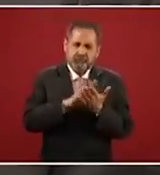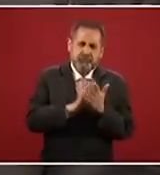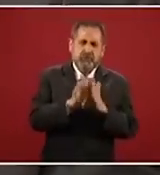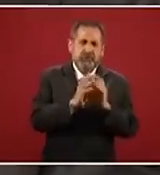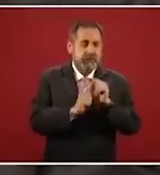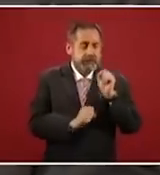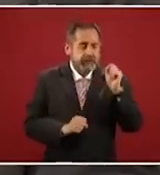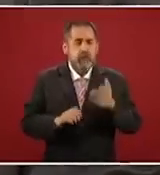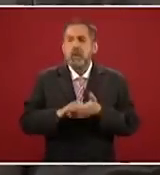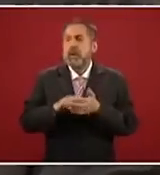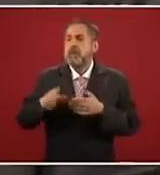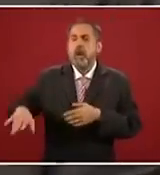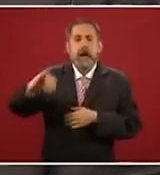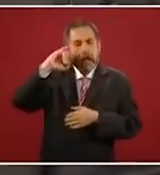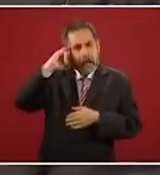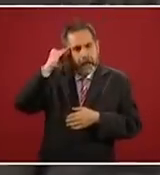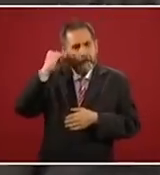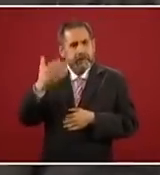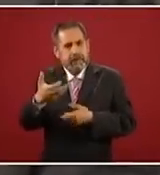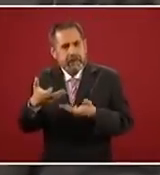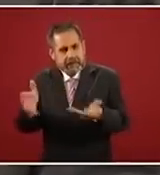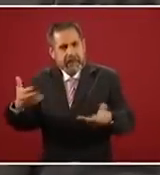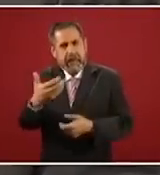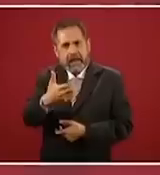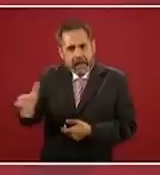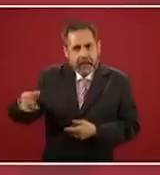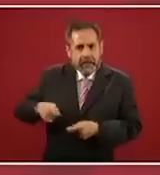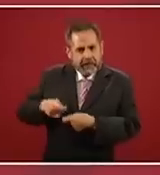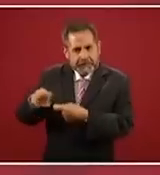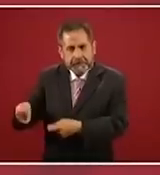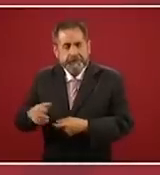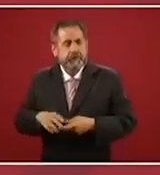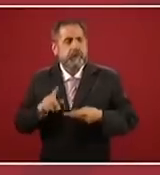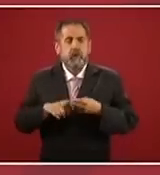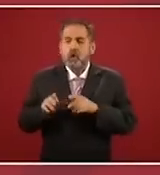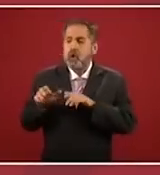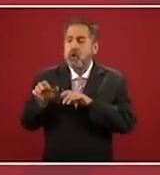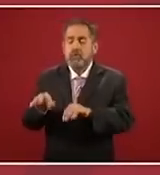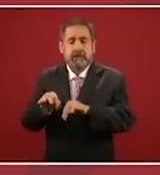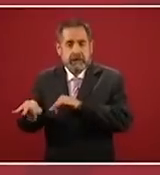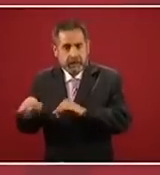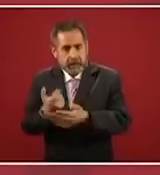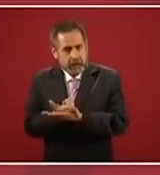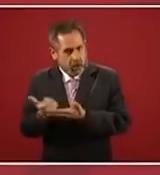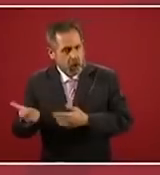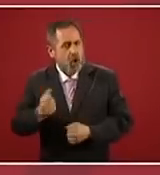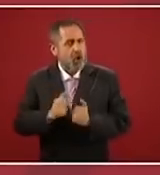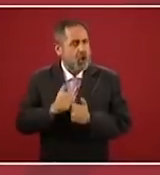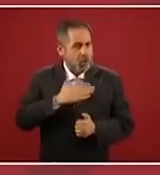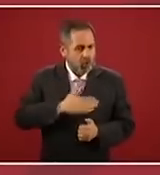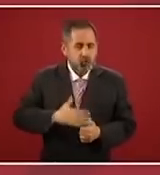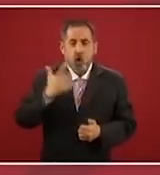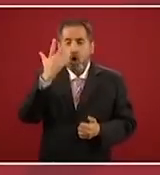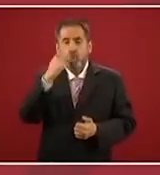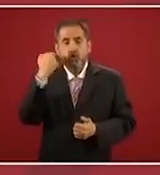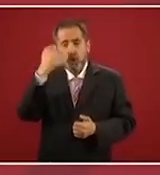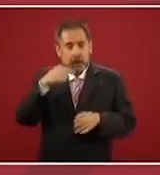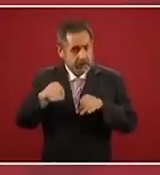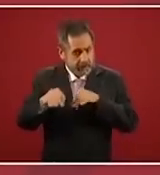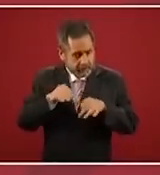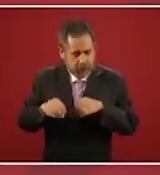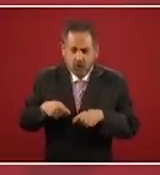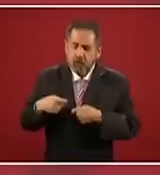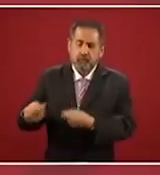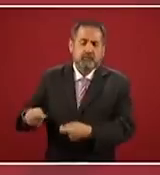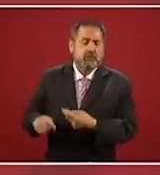los campesinos a la tierra, el derecho de los obreros a el salario justo, a las 8 horas,